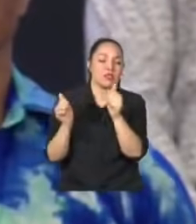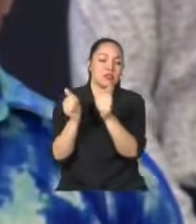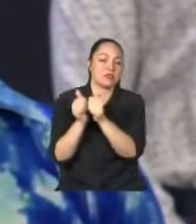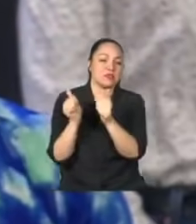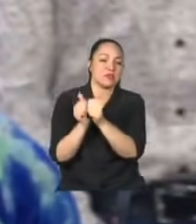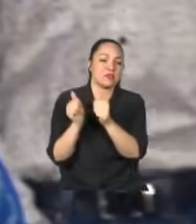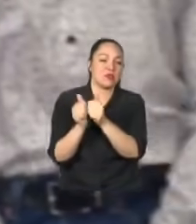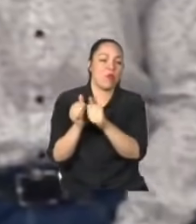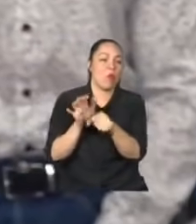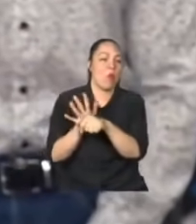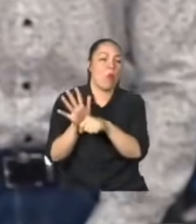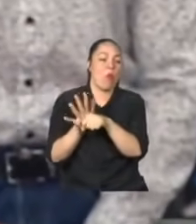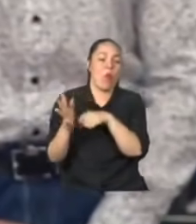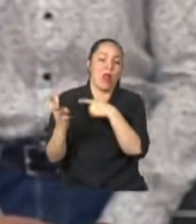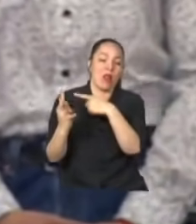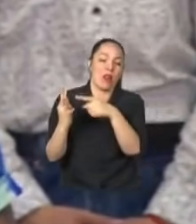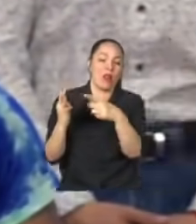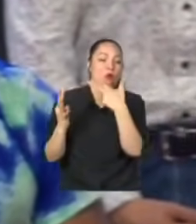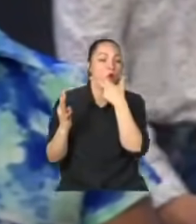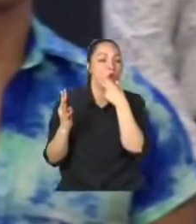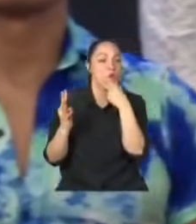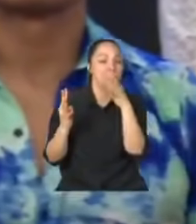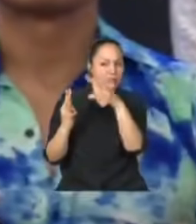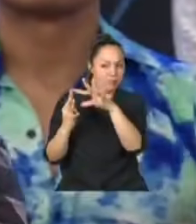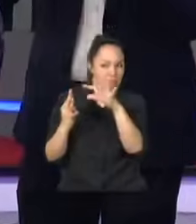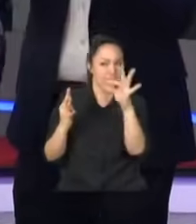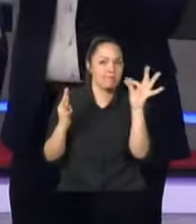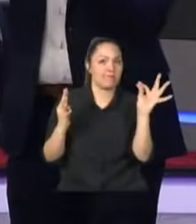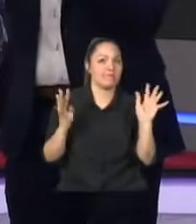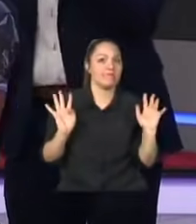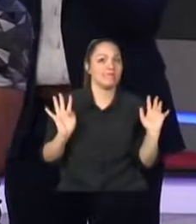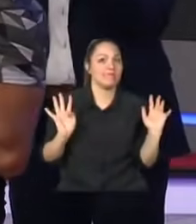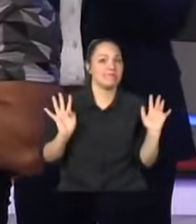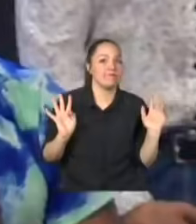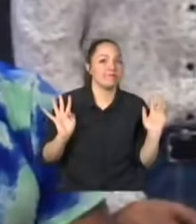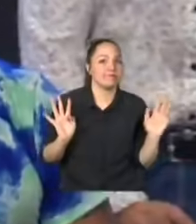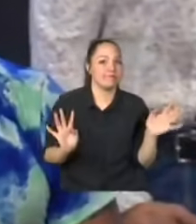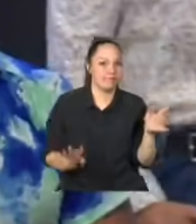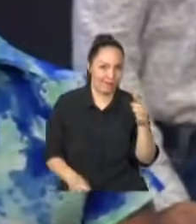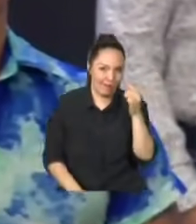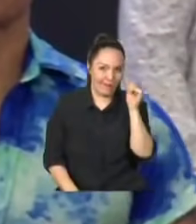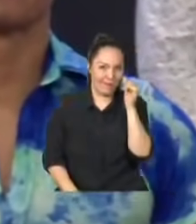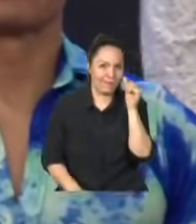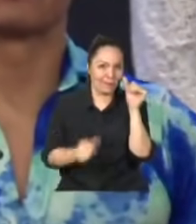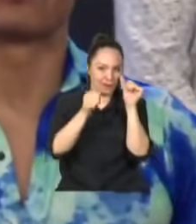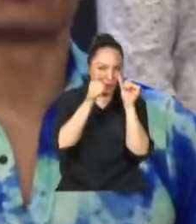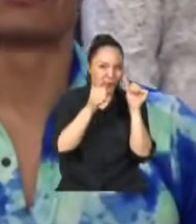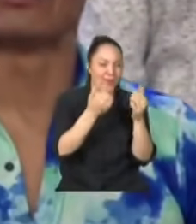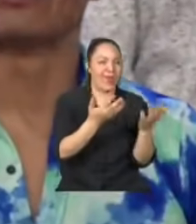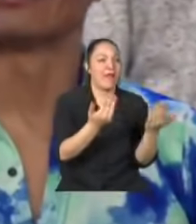Espérenme, espérenme. Ahí le vas. Vamos a escucharlo. Yo. ¿Con quién?